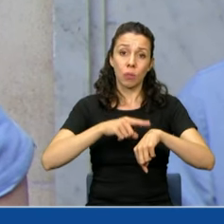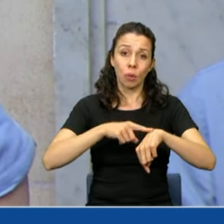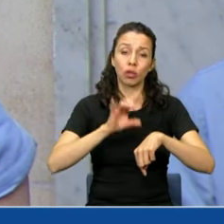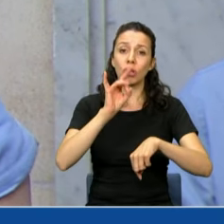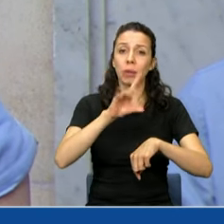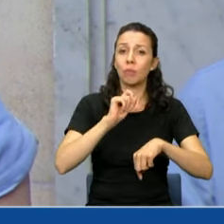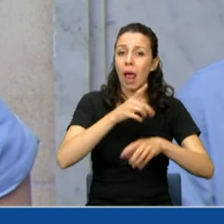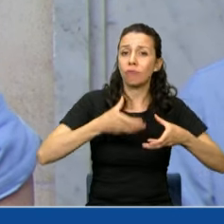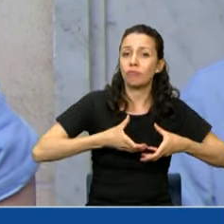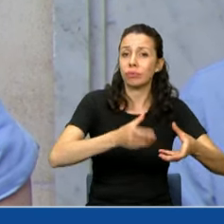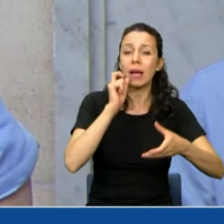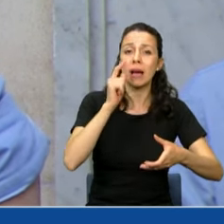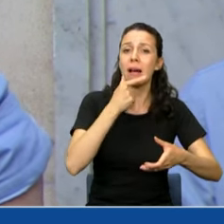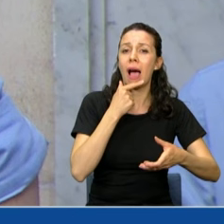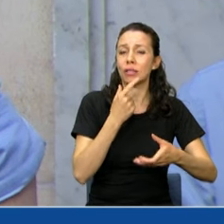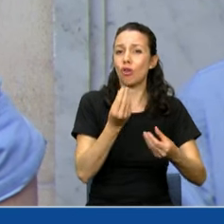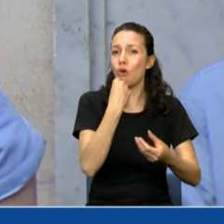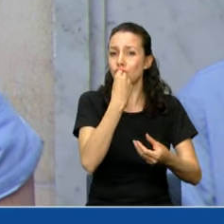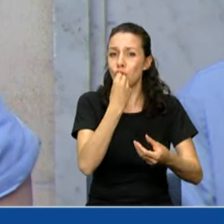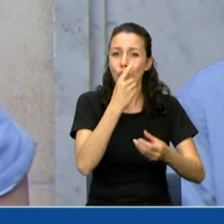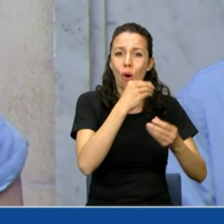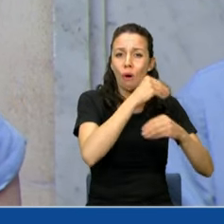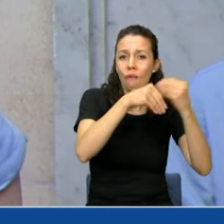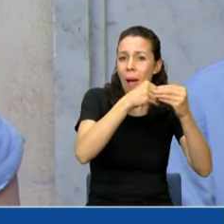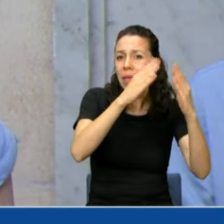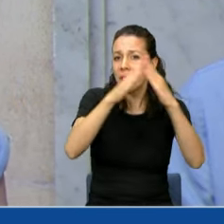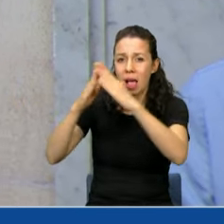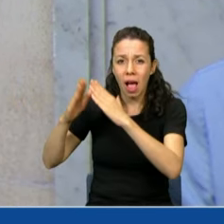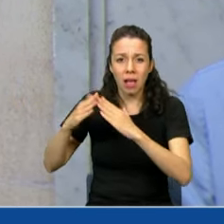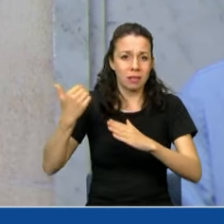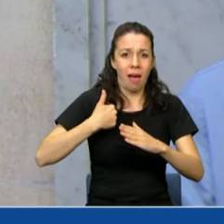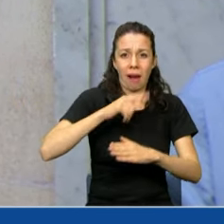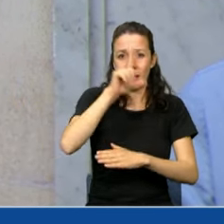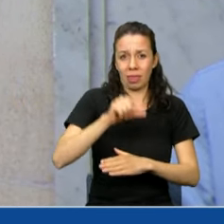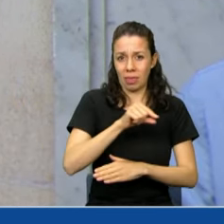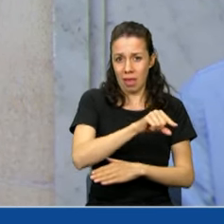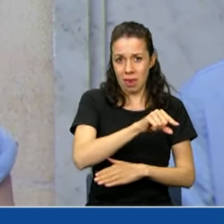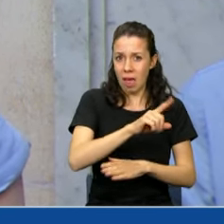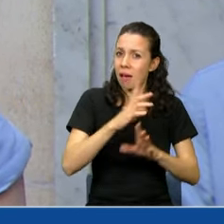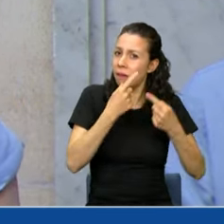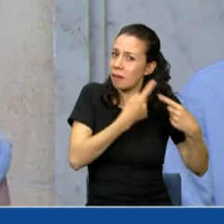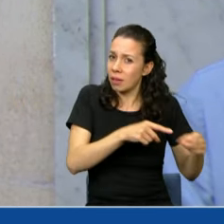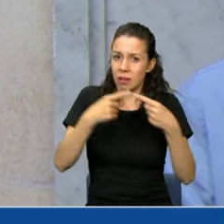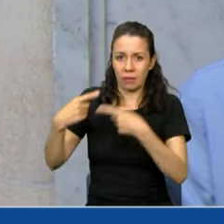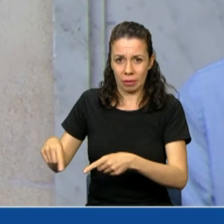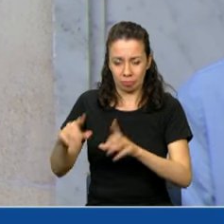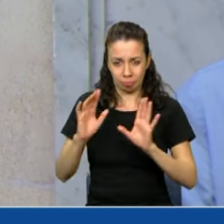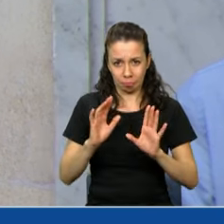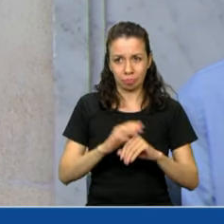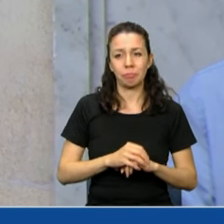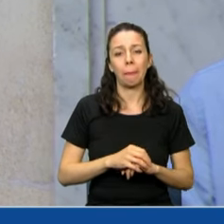consumo de gas interno y para auto abastecer de gas a toda la república Argentina mire